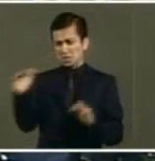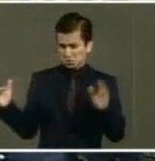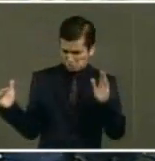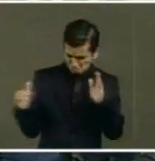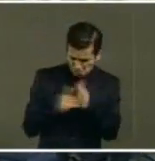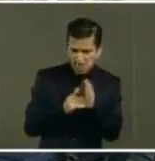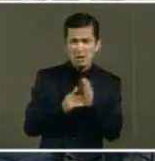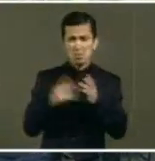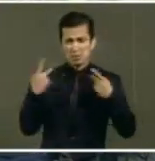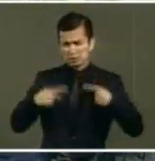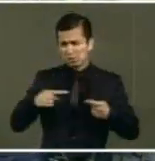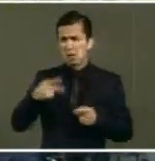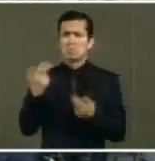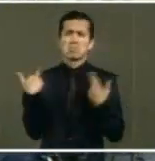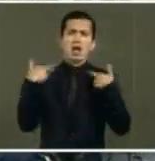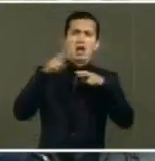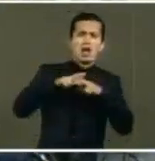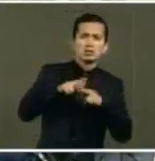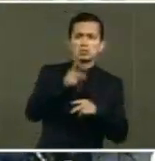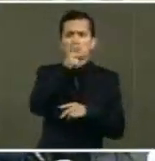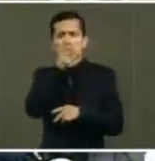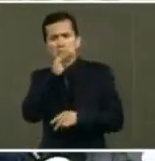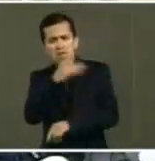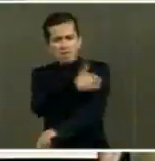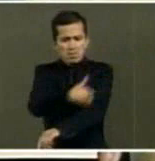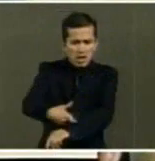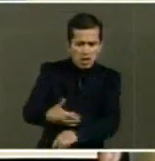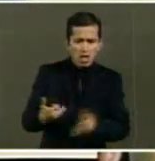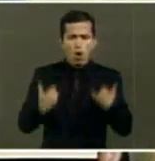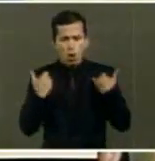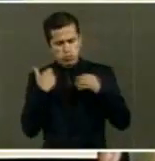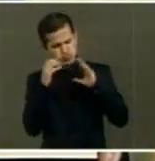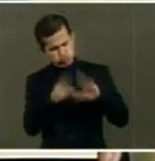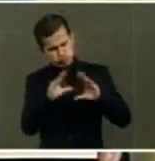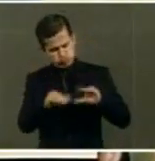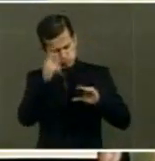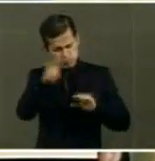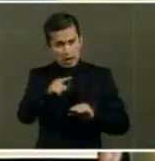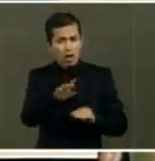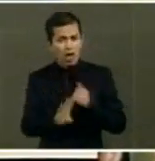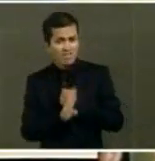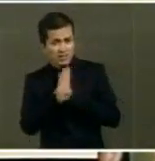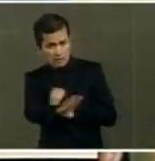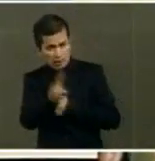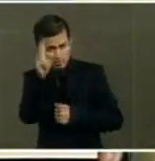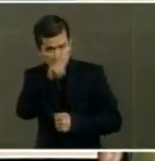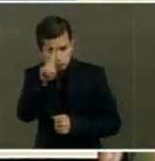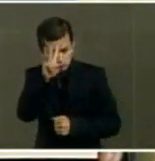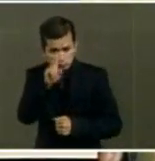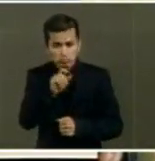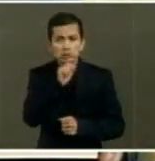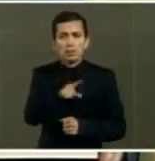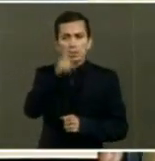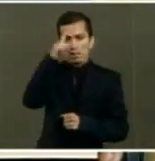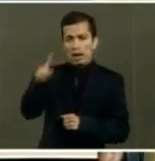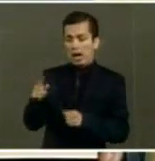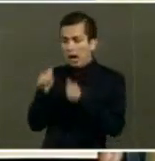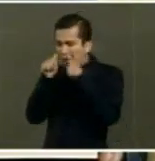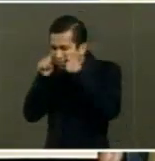maestros, padres de familia y jóvenes. Y en acciones de atención primaria hemos creado los centros Nueva